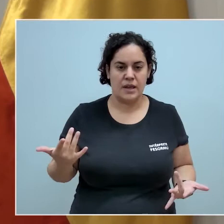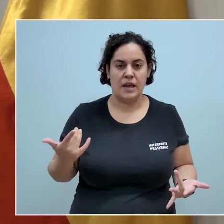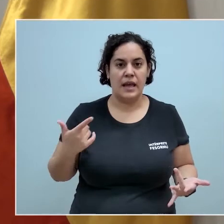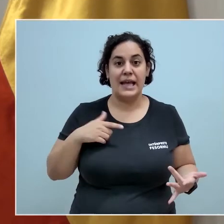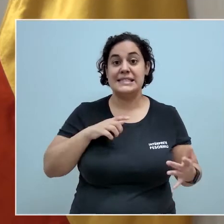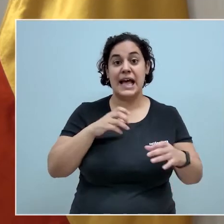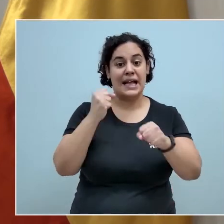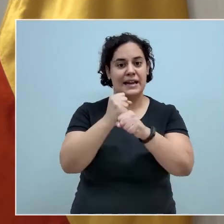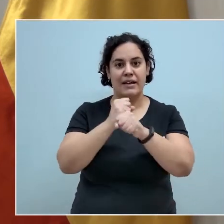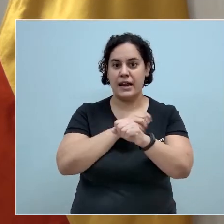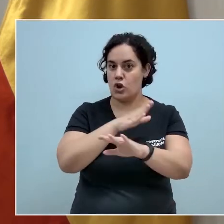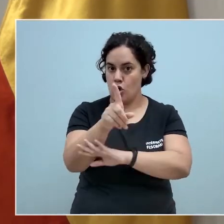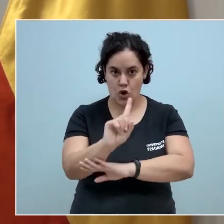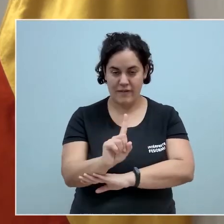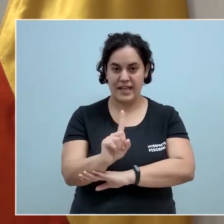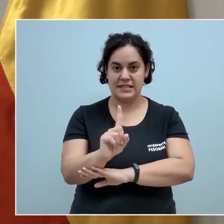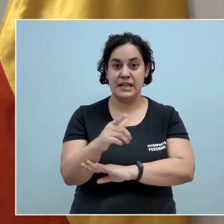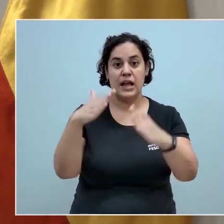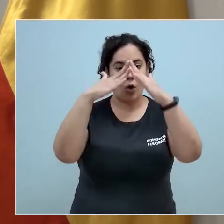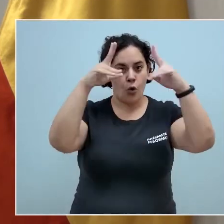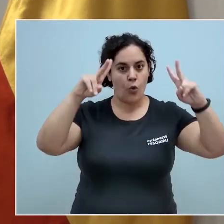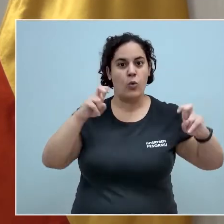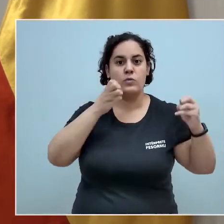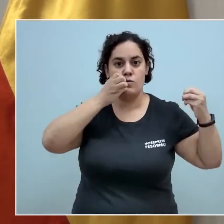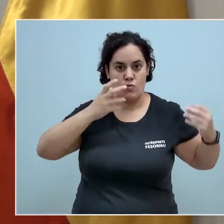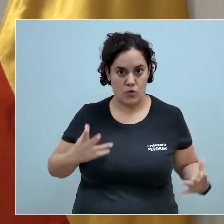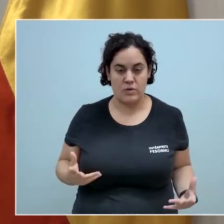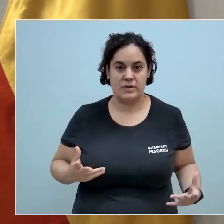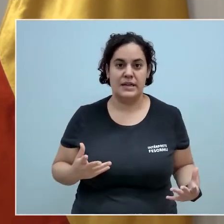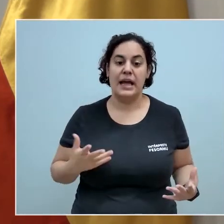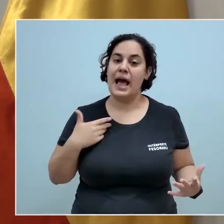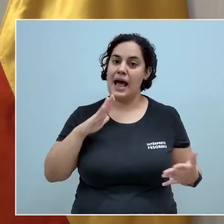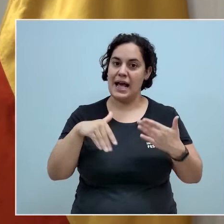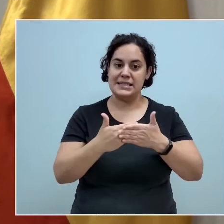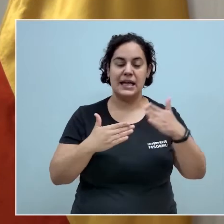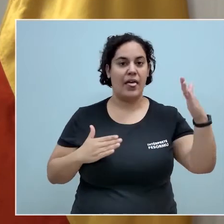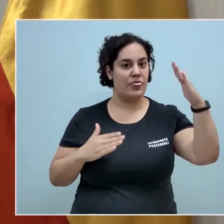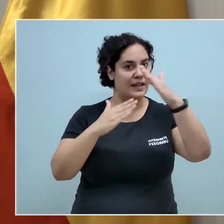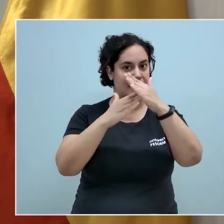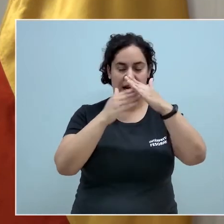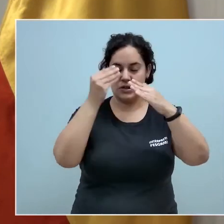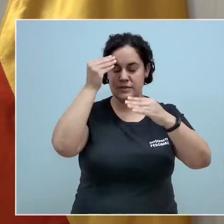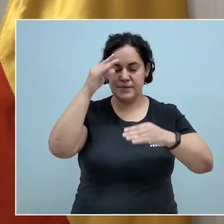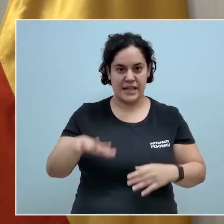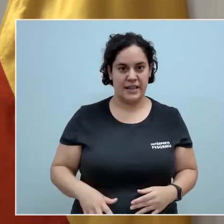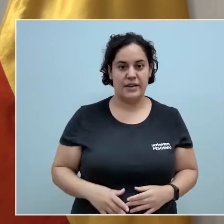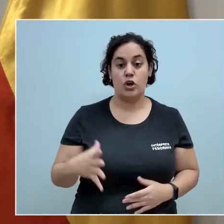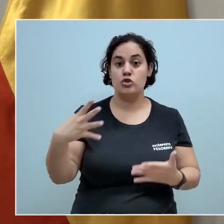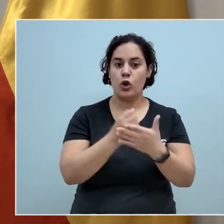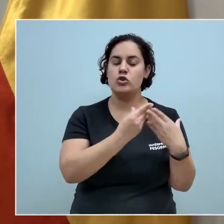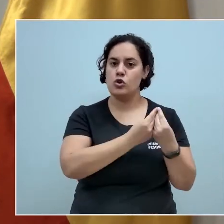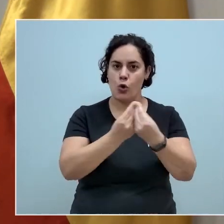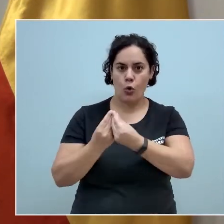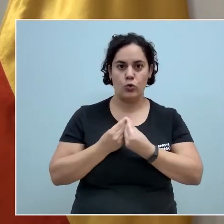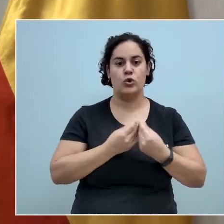a trabajar y que se realice una correcta cuarentena si queremos detener esta pesadilla. Estamos todos juntos y todos tenemos que